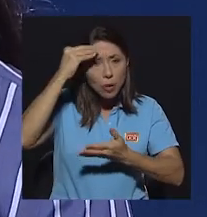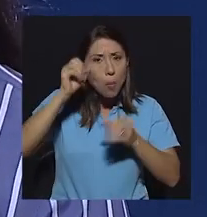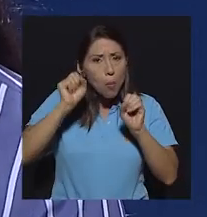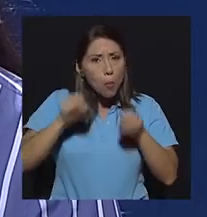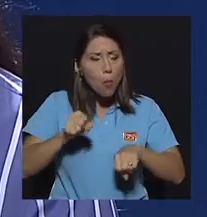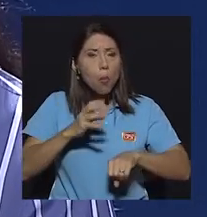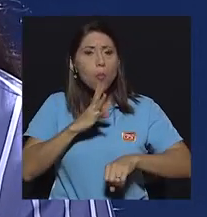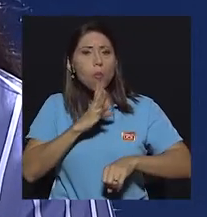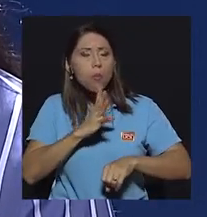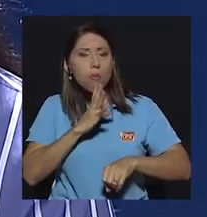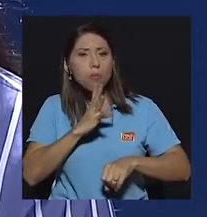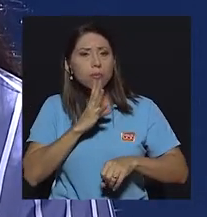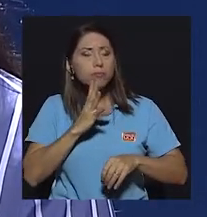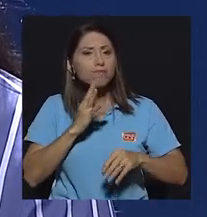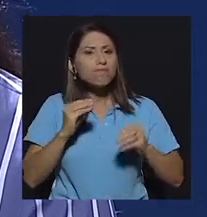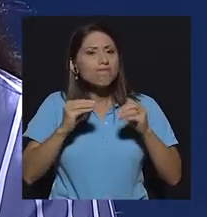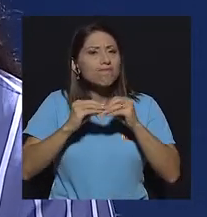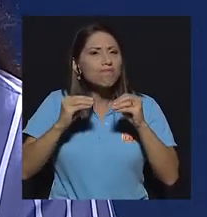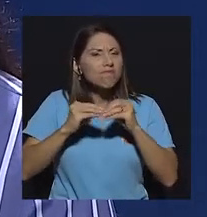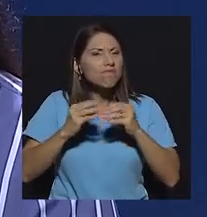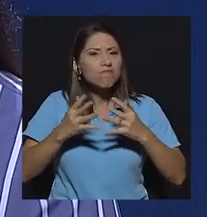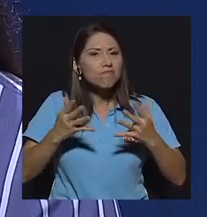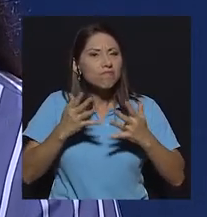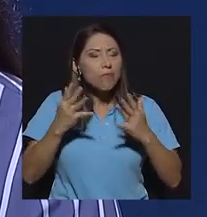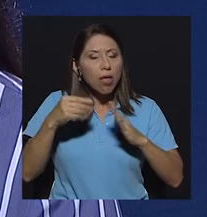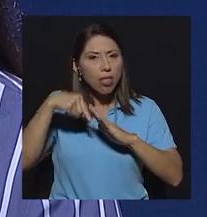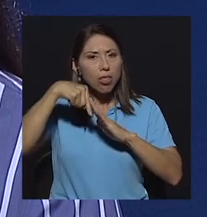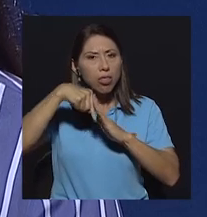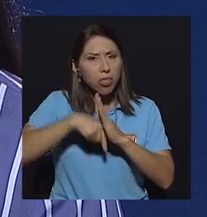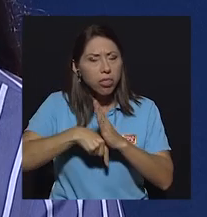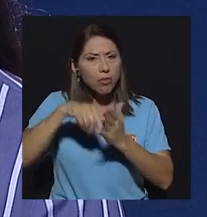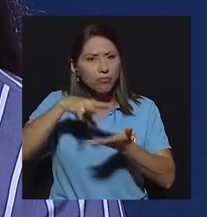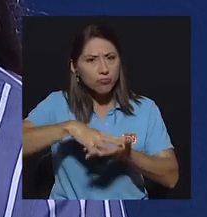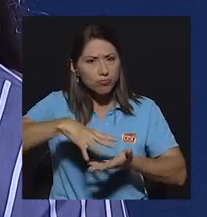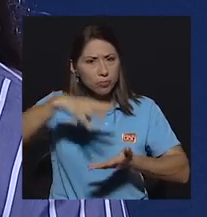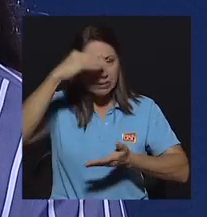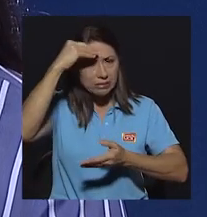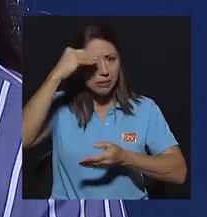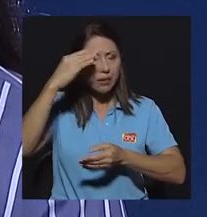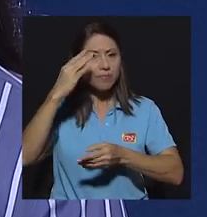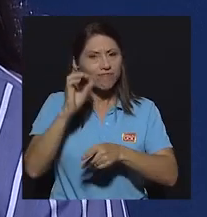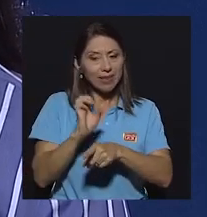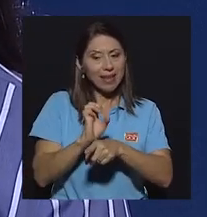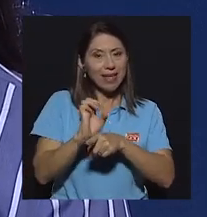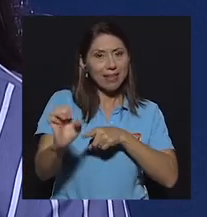Sí, pues para mí fue muy interesante por primera vez